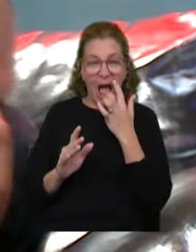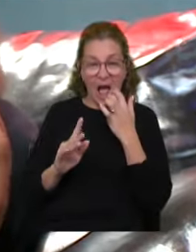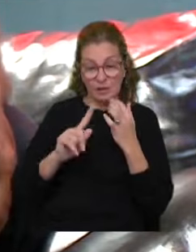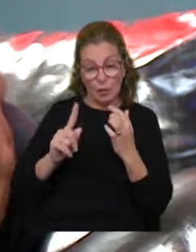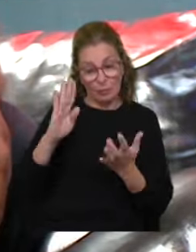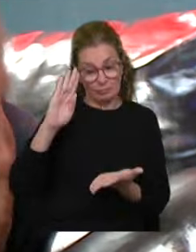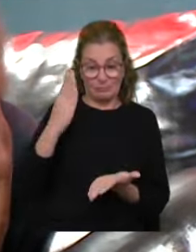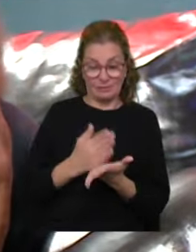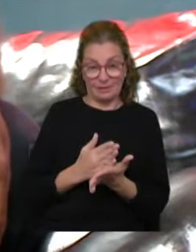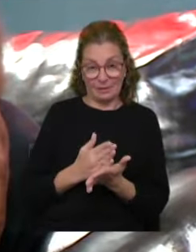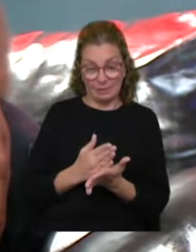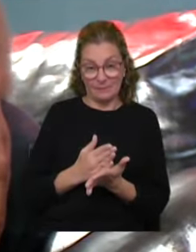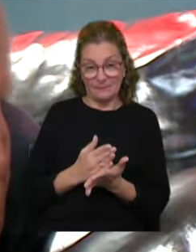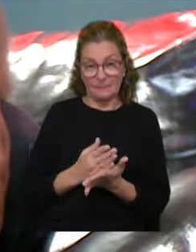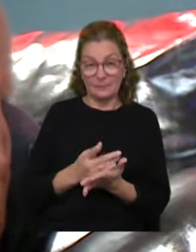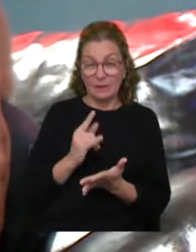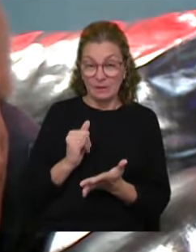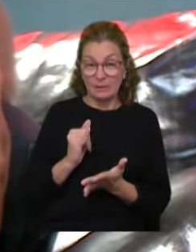una dictadura, un mono,